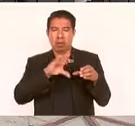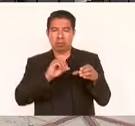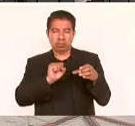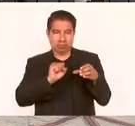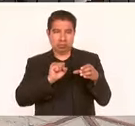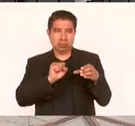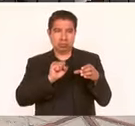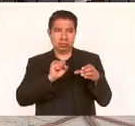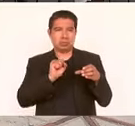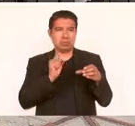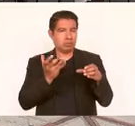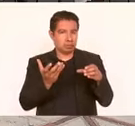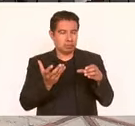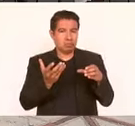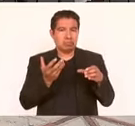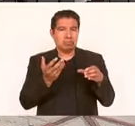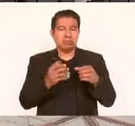Y